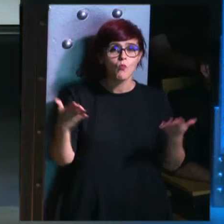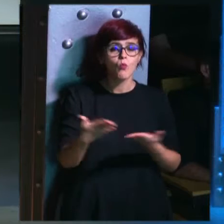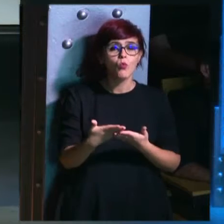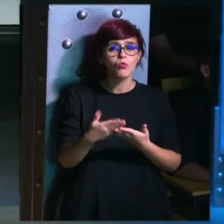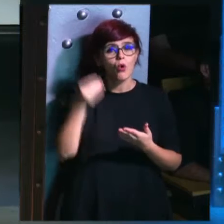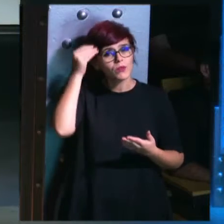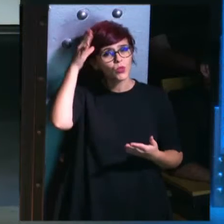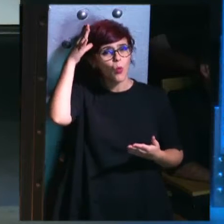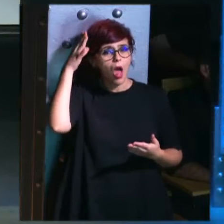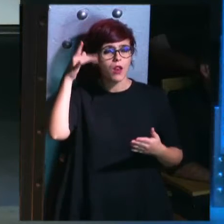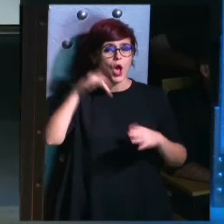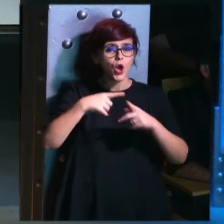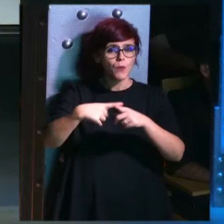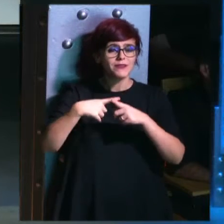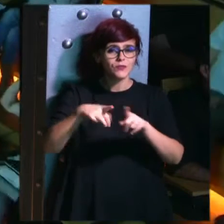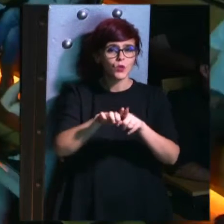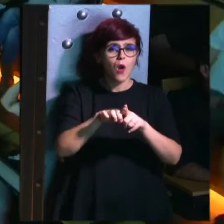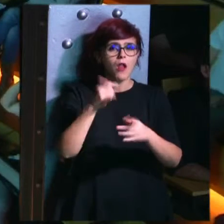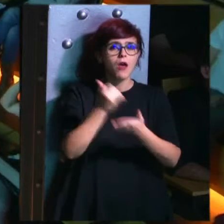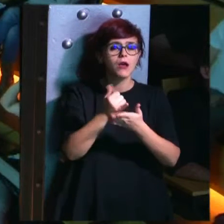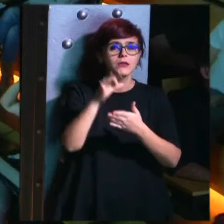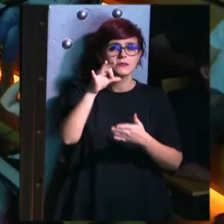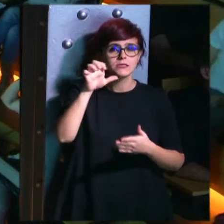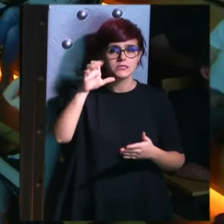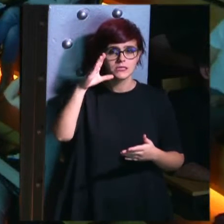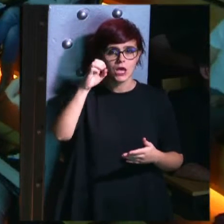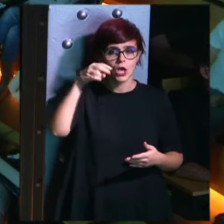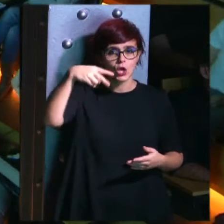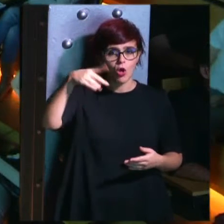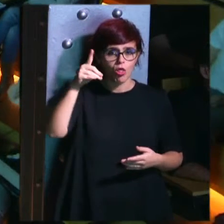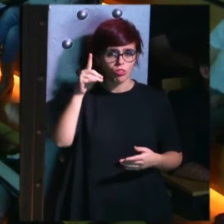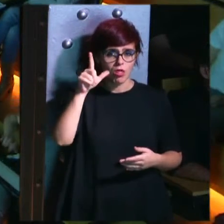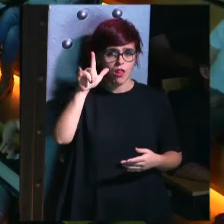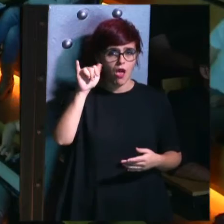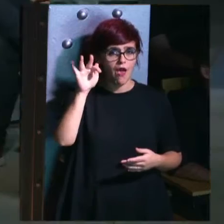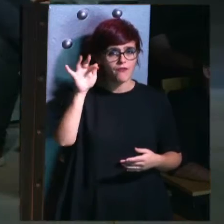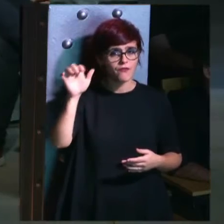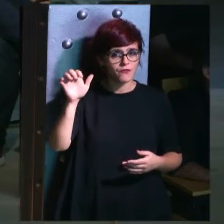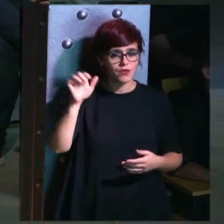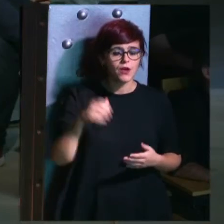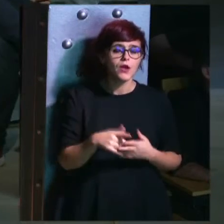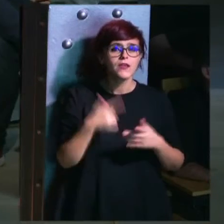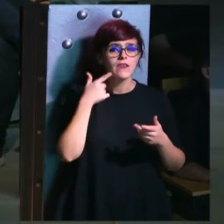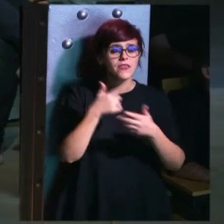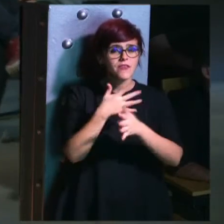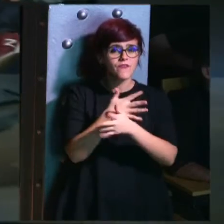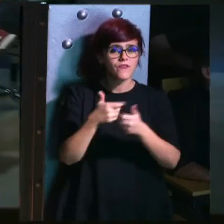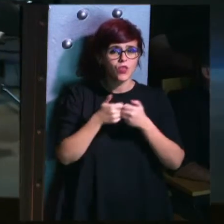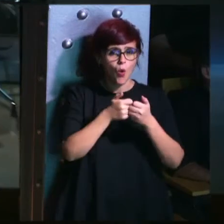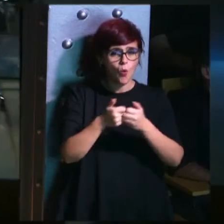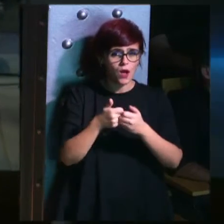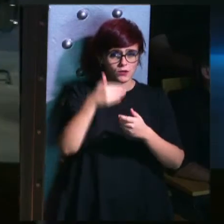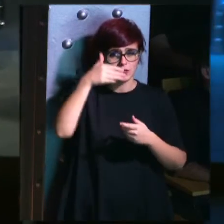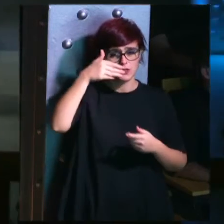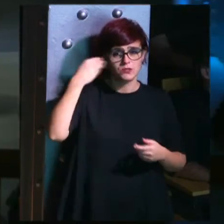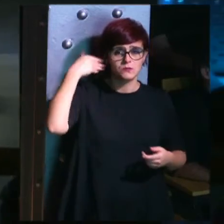como Second Life, experimentando? Aquí hay menos. ¿Y en videojuegos masivos